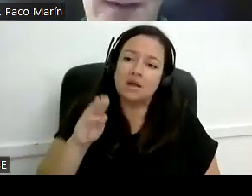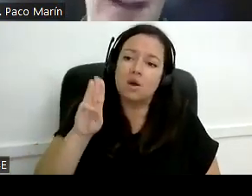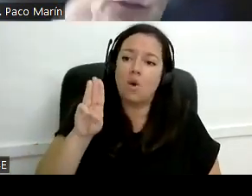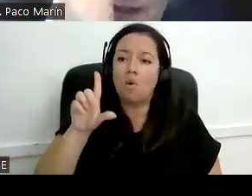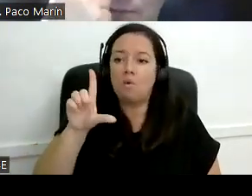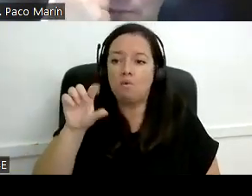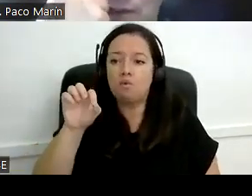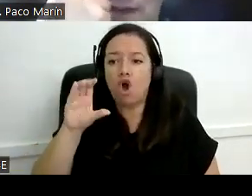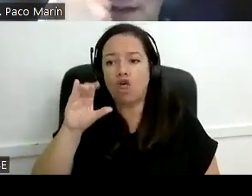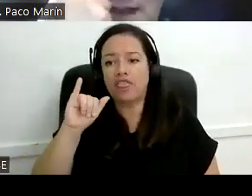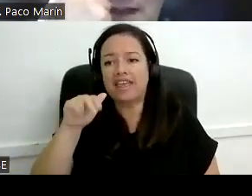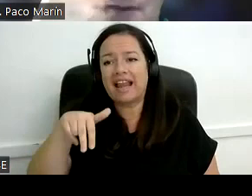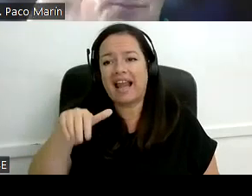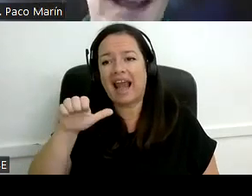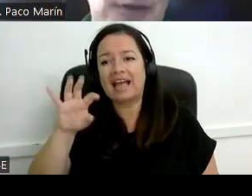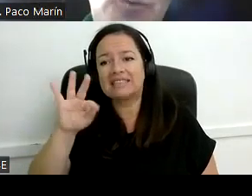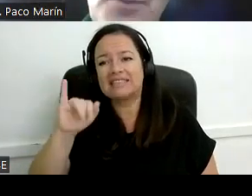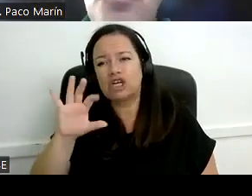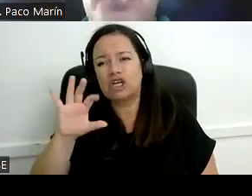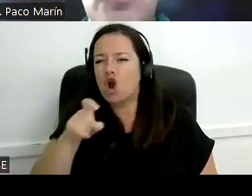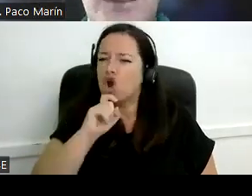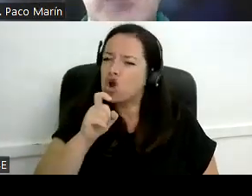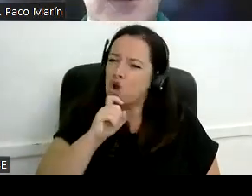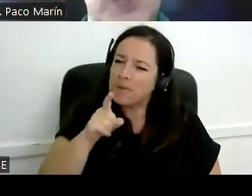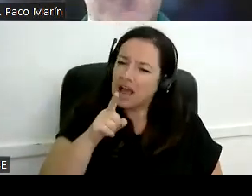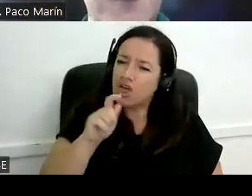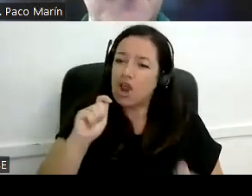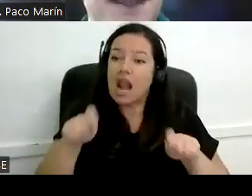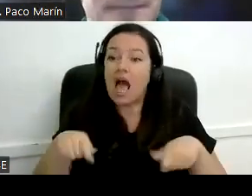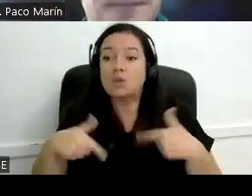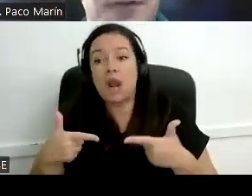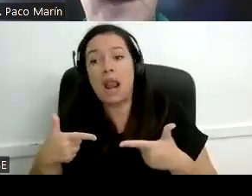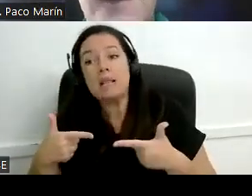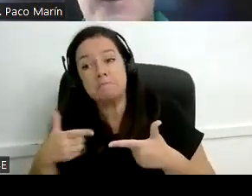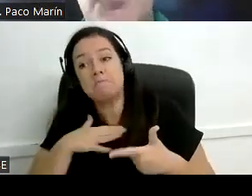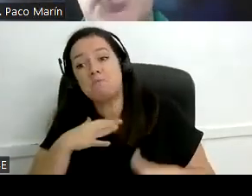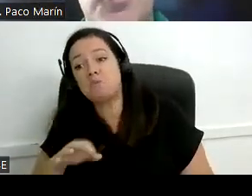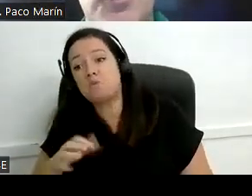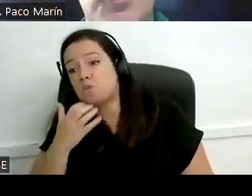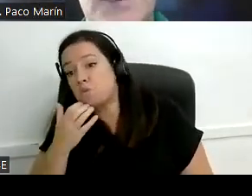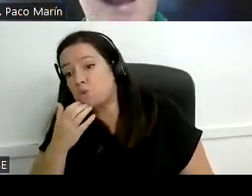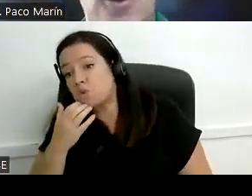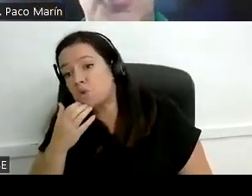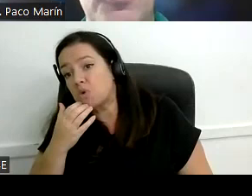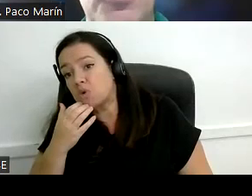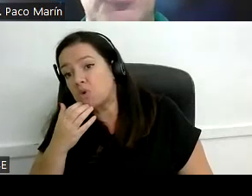procinético, que en ese caso ya es un poquito más complicado. Hay algún producto natural que podemos añadir también. Se puede añadir algún producto